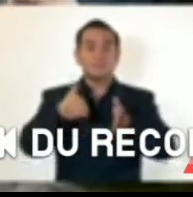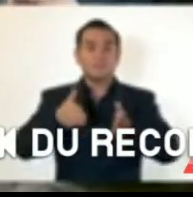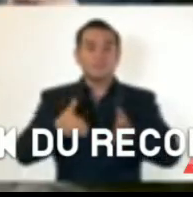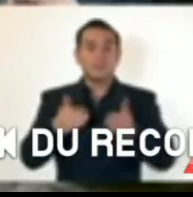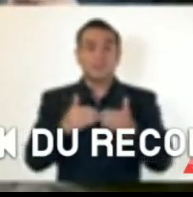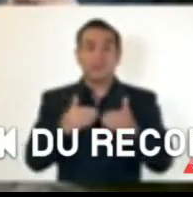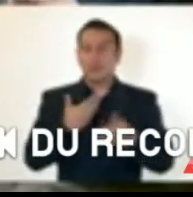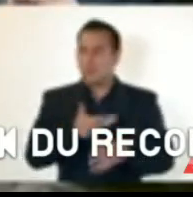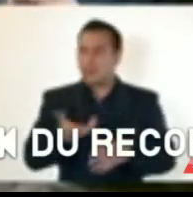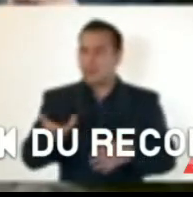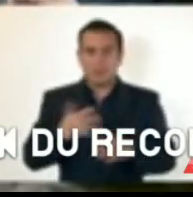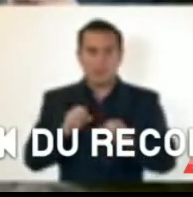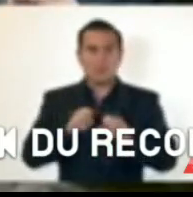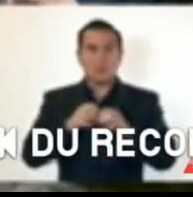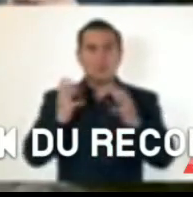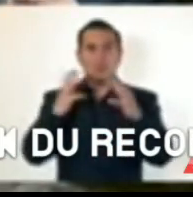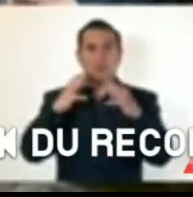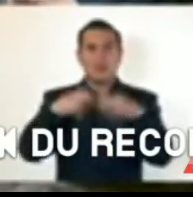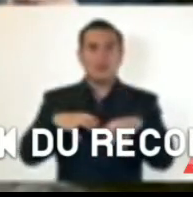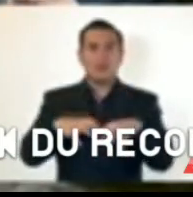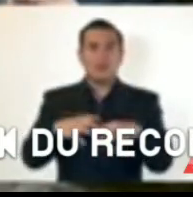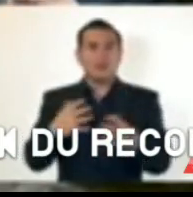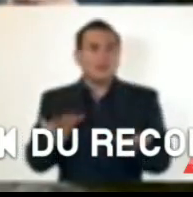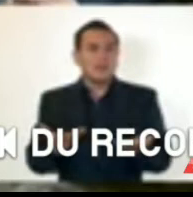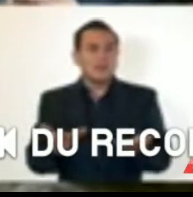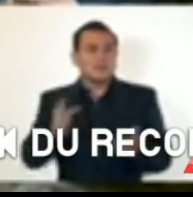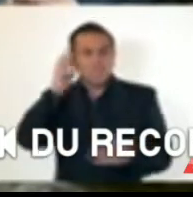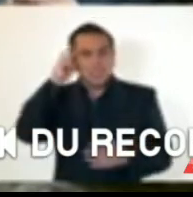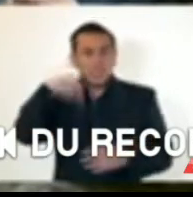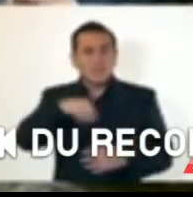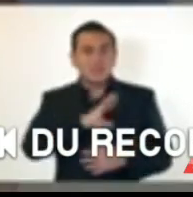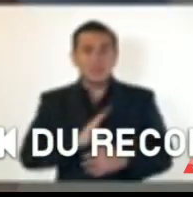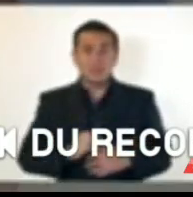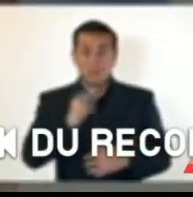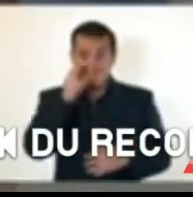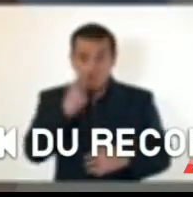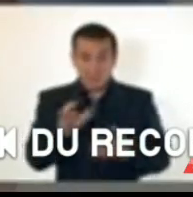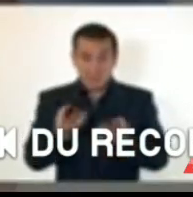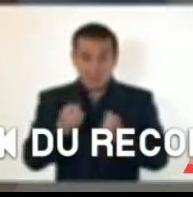De ahí colapsó todo. Y yo digo, ¿qué estamos esperando? Que nos pase lo mismo.